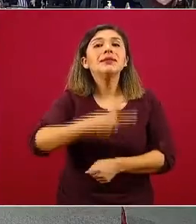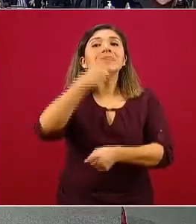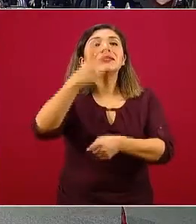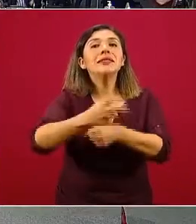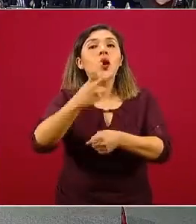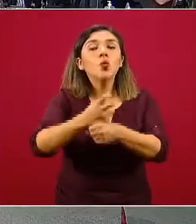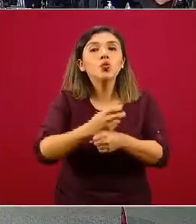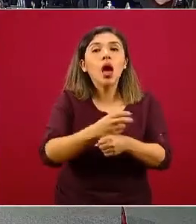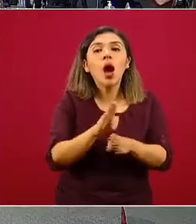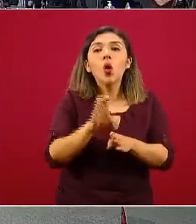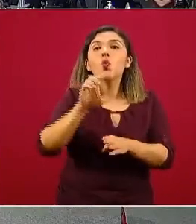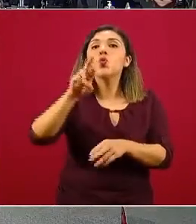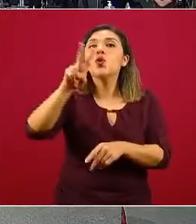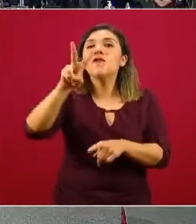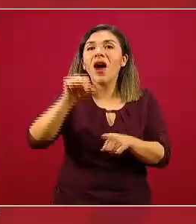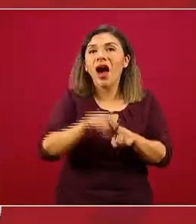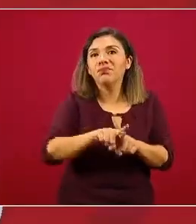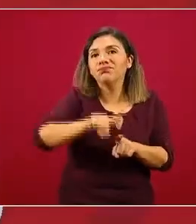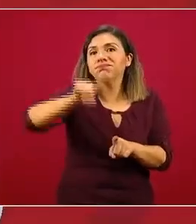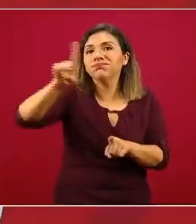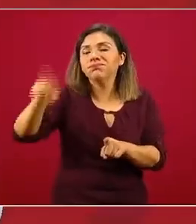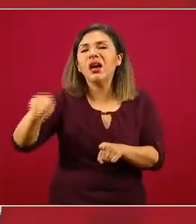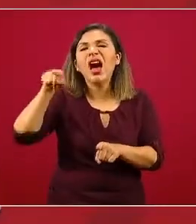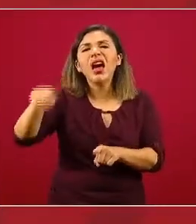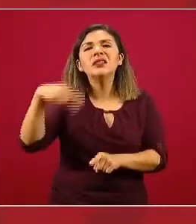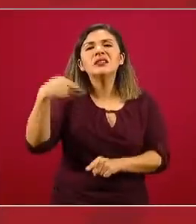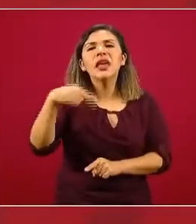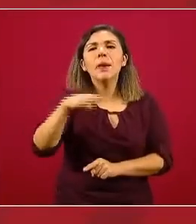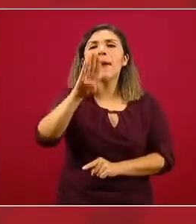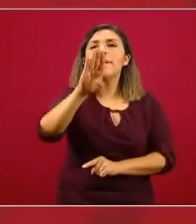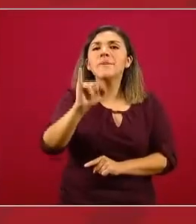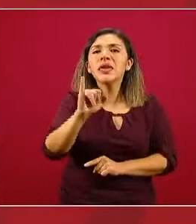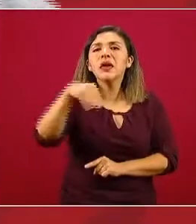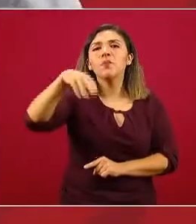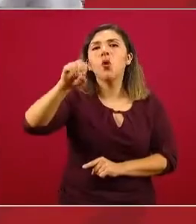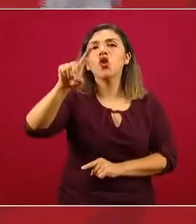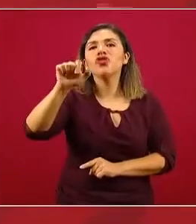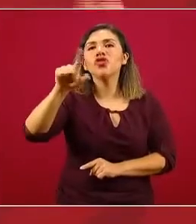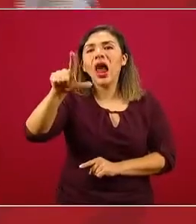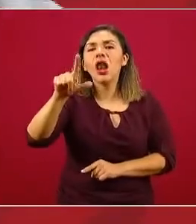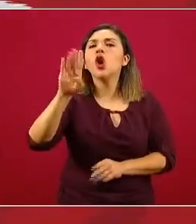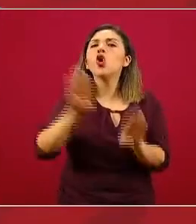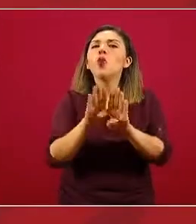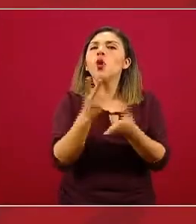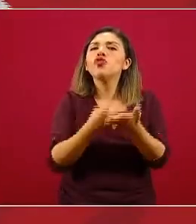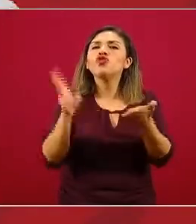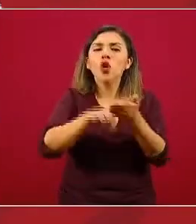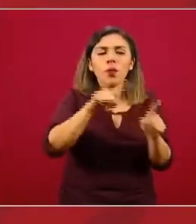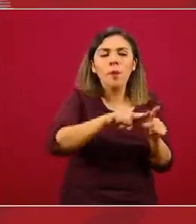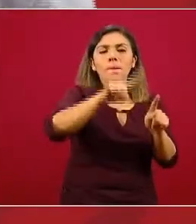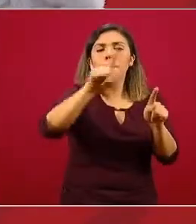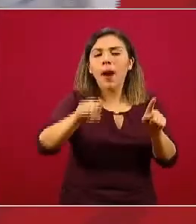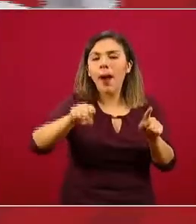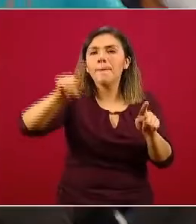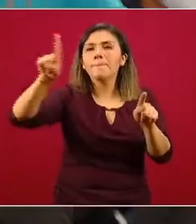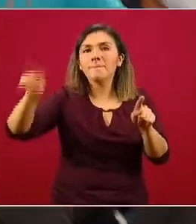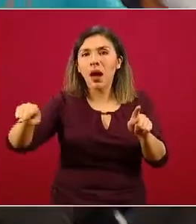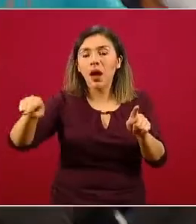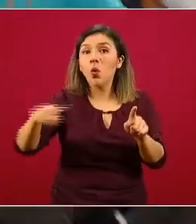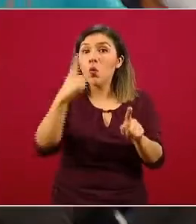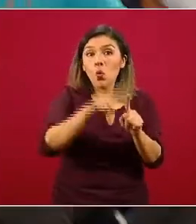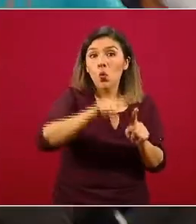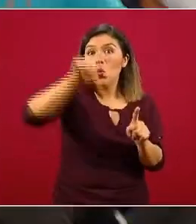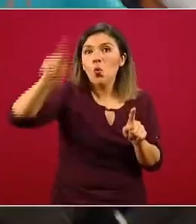curva epidémica, esto técnicamente se llama bimodal, hay 2 jorobitas en la curva epidémica en vez de